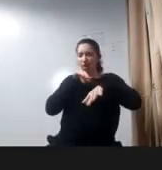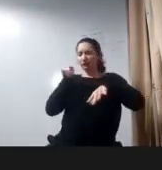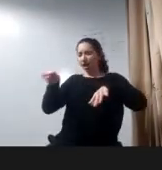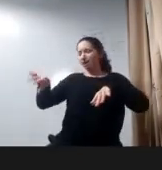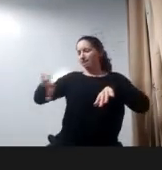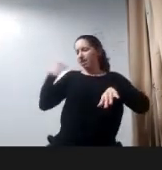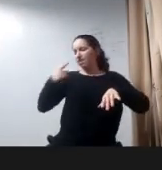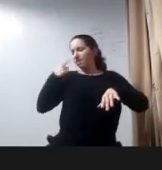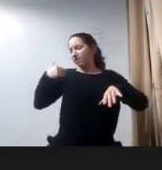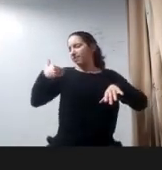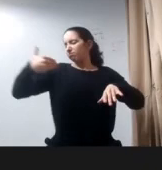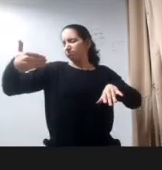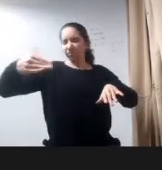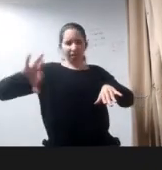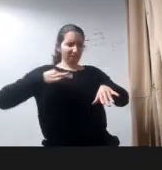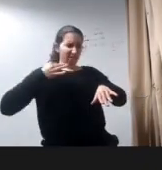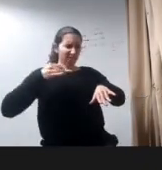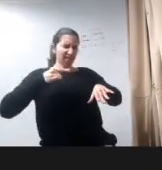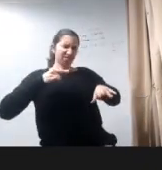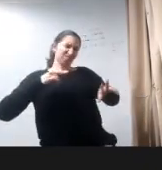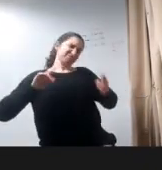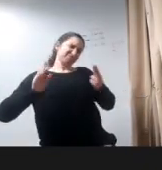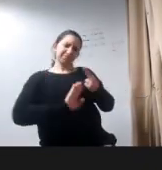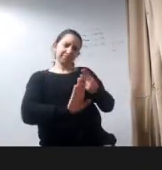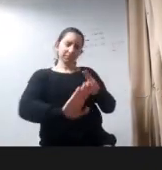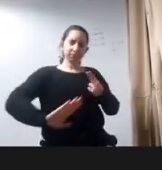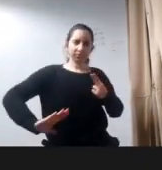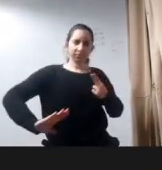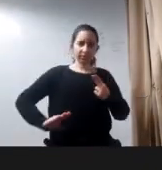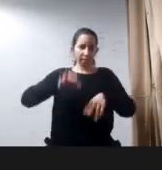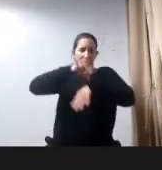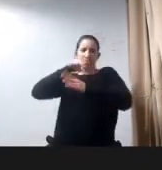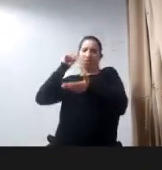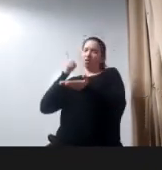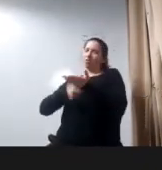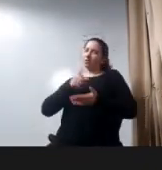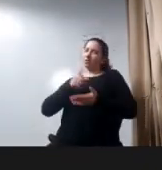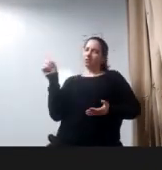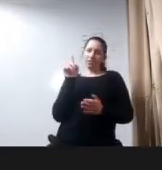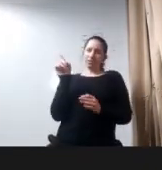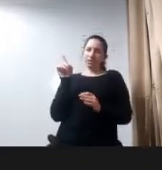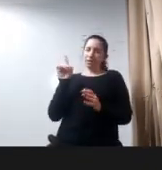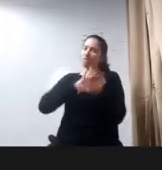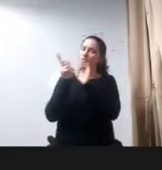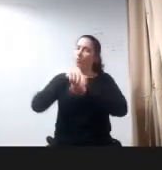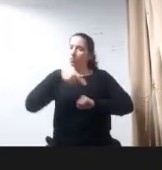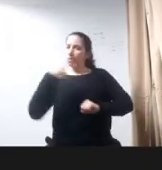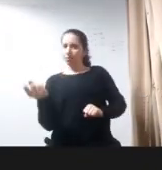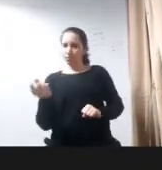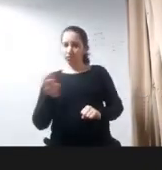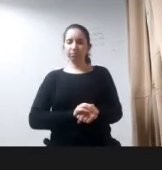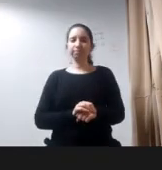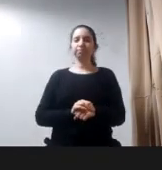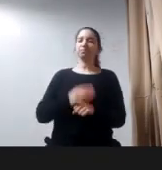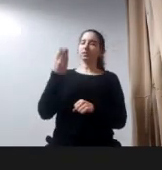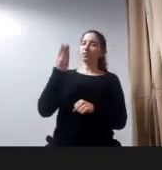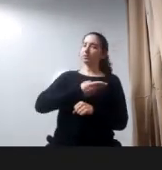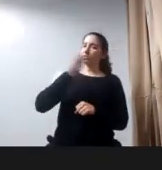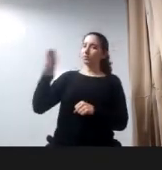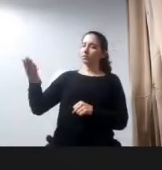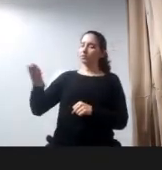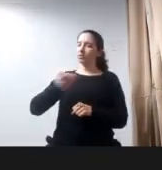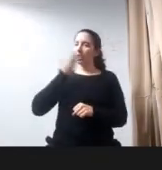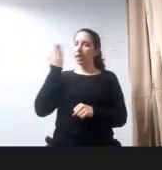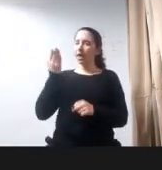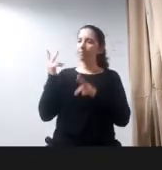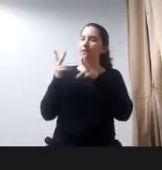no. Entonces, bueno, en torno, si quieren hacer comentarios en torno a alguna de esas distintas